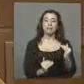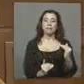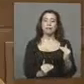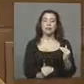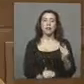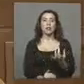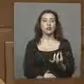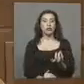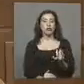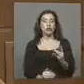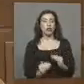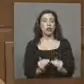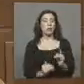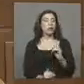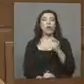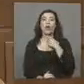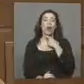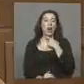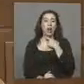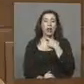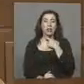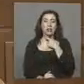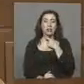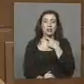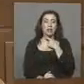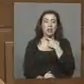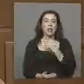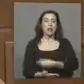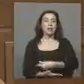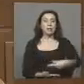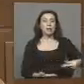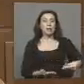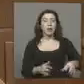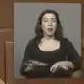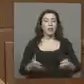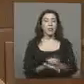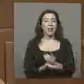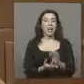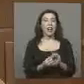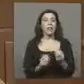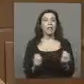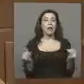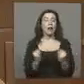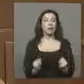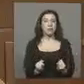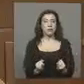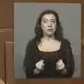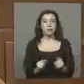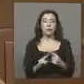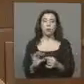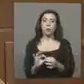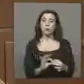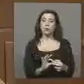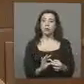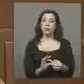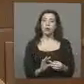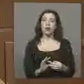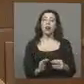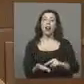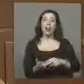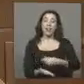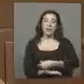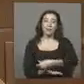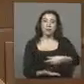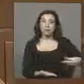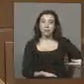cuenta que el solo crecimiento no garantiza que la repartición de los bienes sea el adecuado. Por eso la distribución ha sido uno